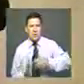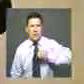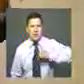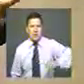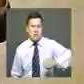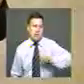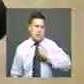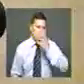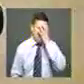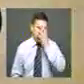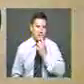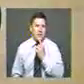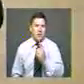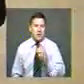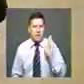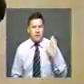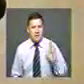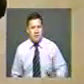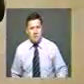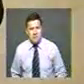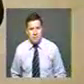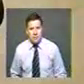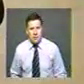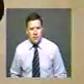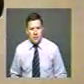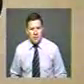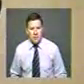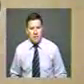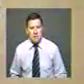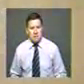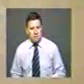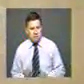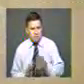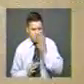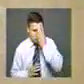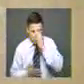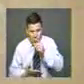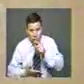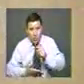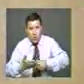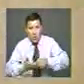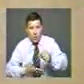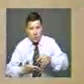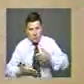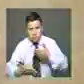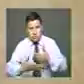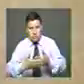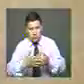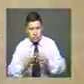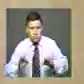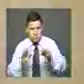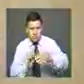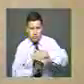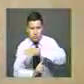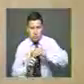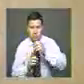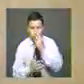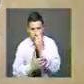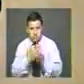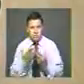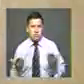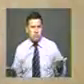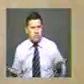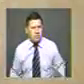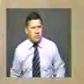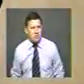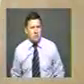y me da pena decirlo en esa forma. Irse porque el contrato de matrimonio es lo que protege a la pareja, pues